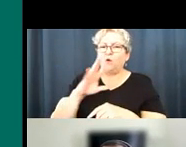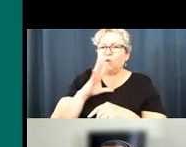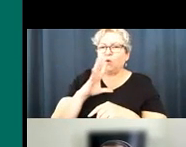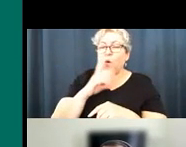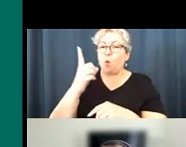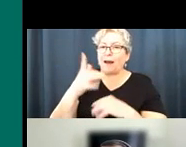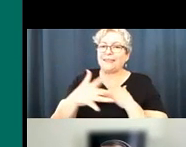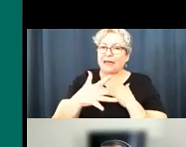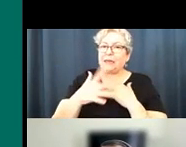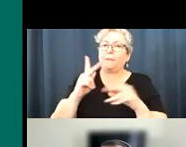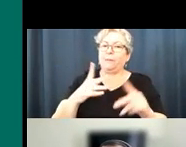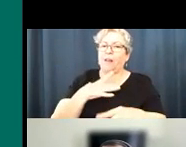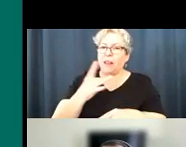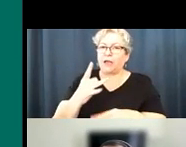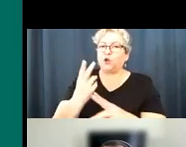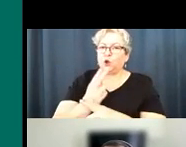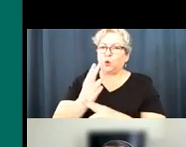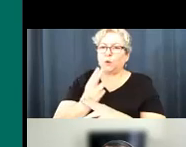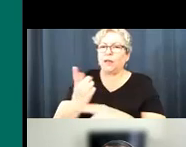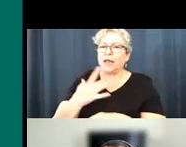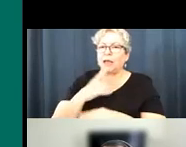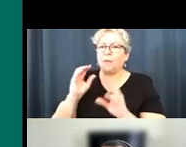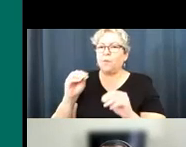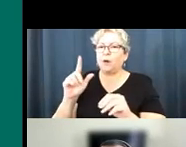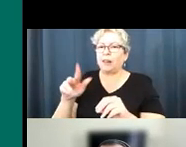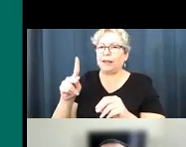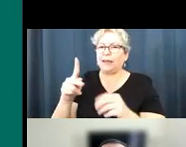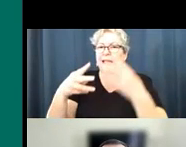Una de las técnicas que algunas personas usan,